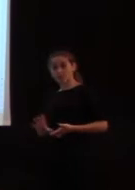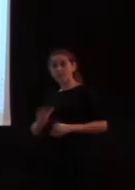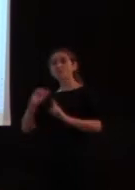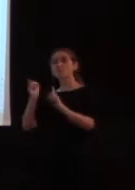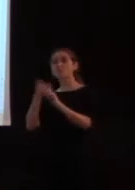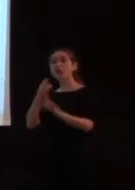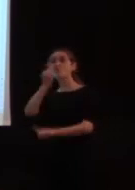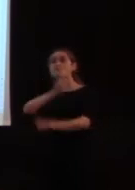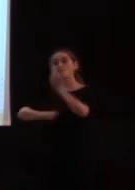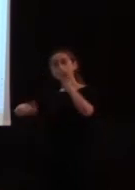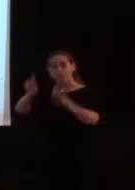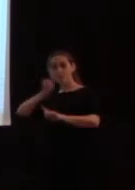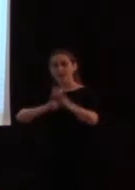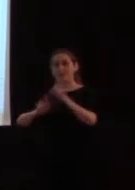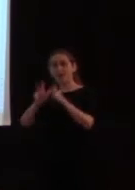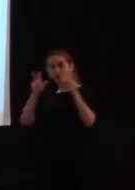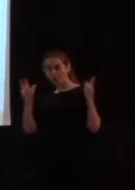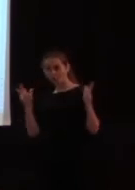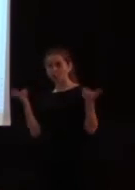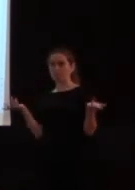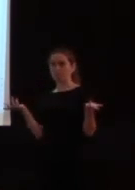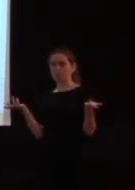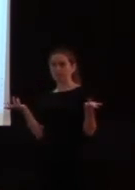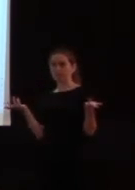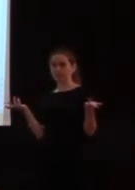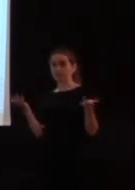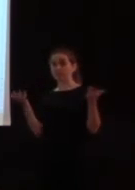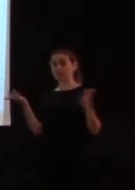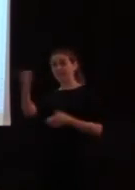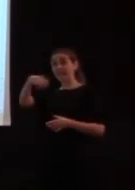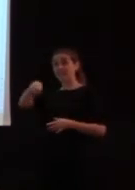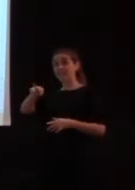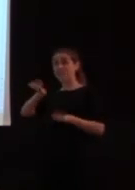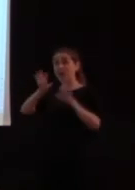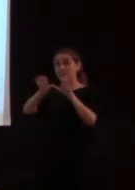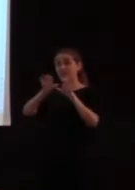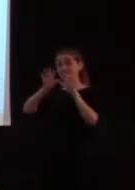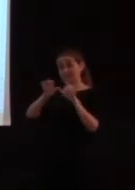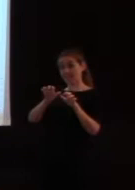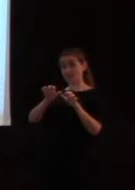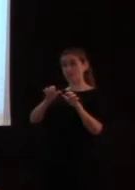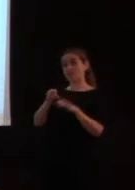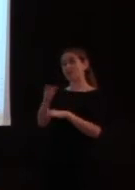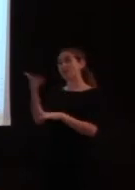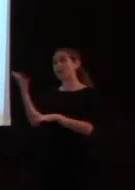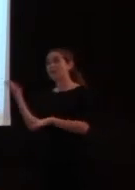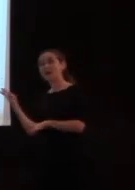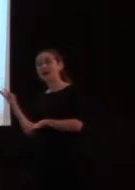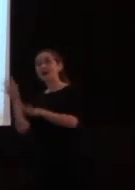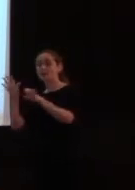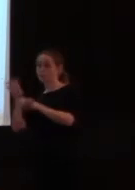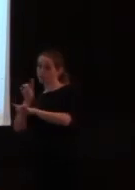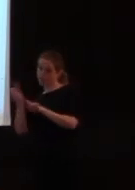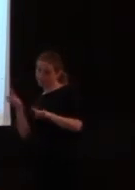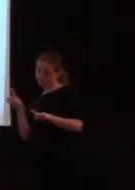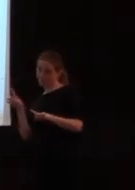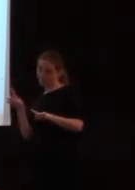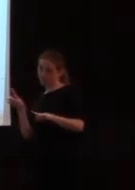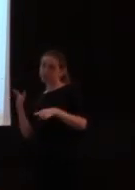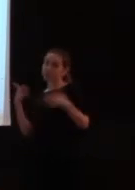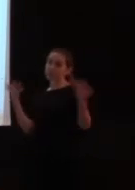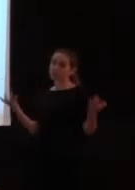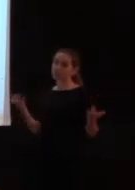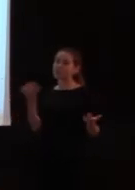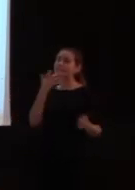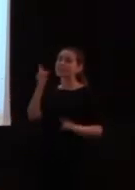puedan tener los alumnos. Problema, claro, ellos aprendieron lo suyo, pero menos lo de los demás, ¿no? Por tanto, hay que saber que si un alumno tiene